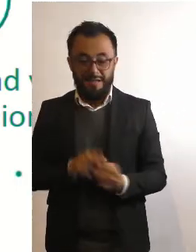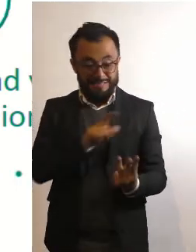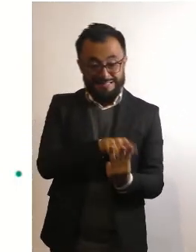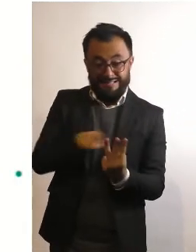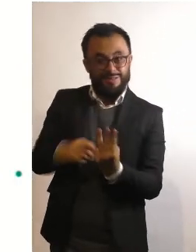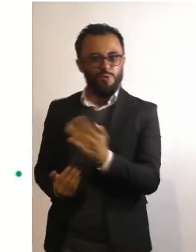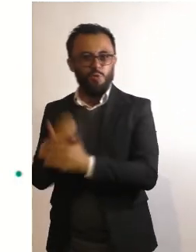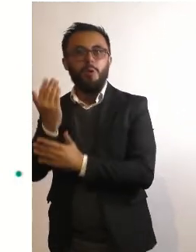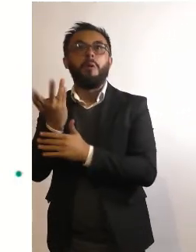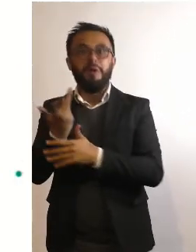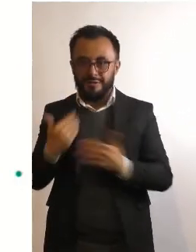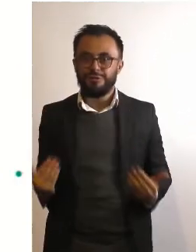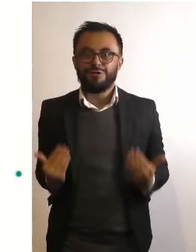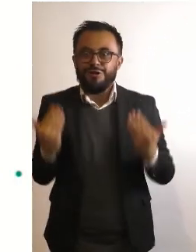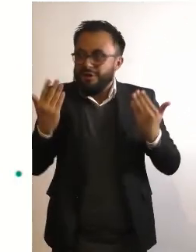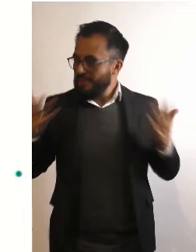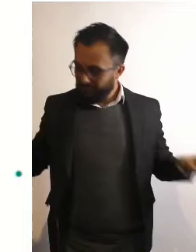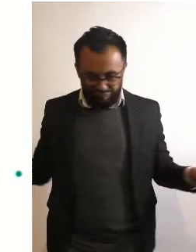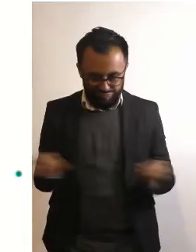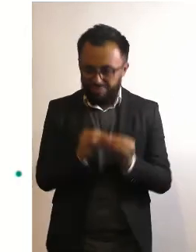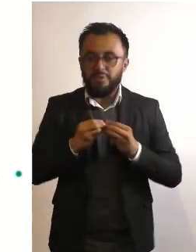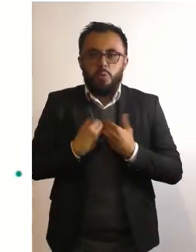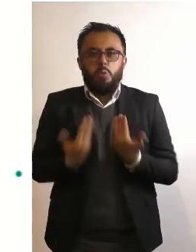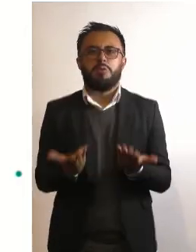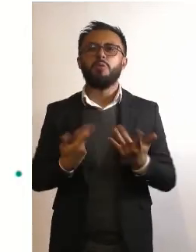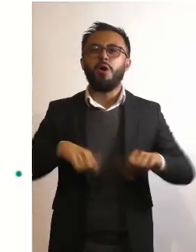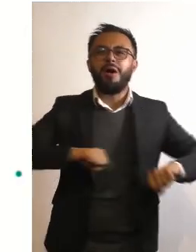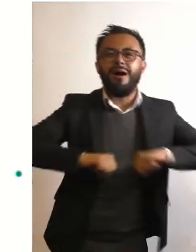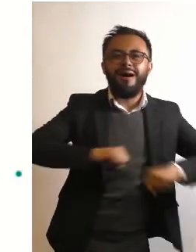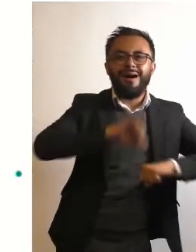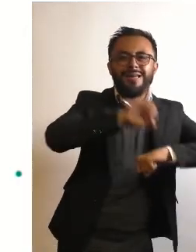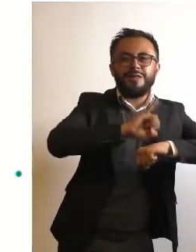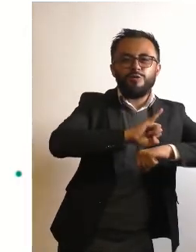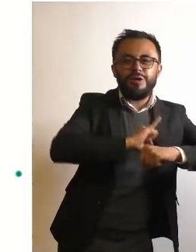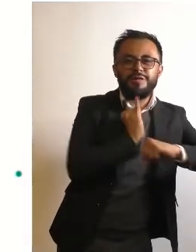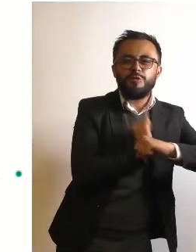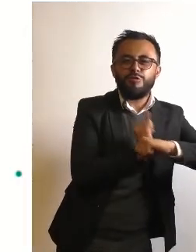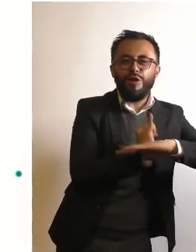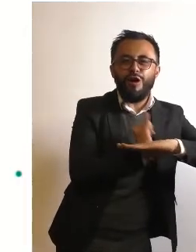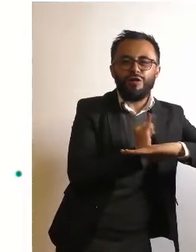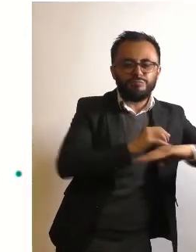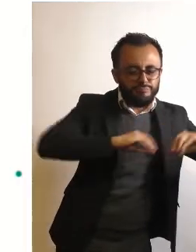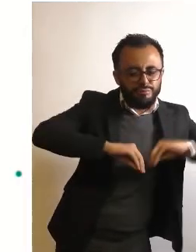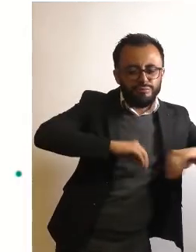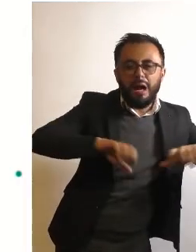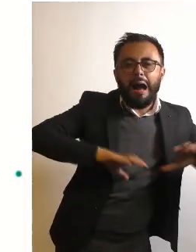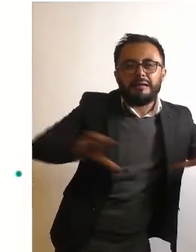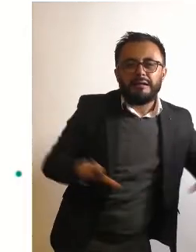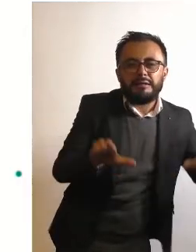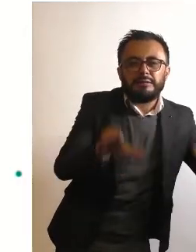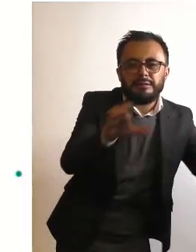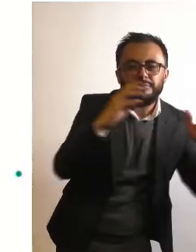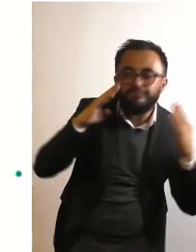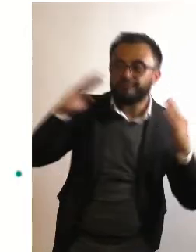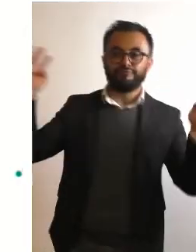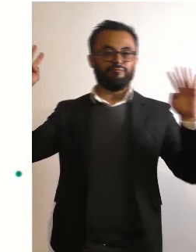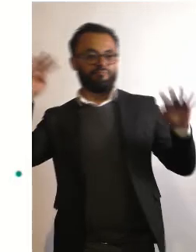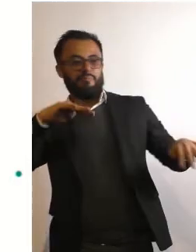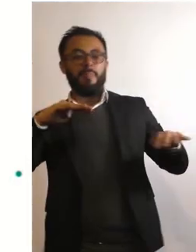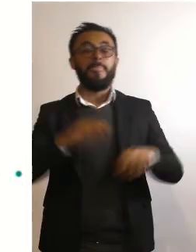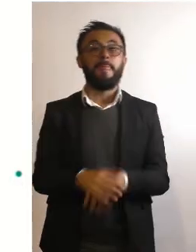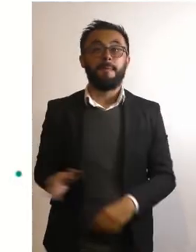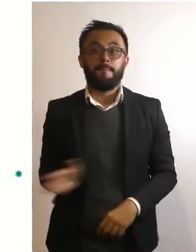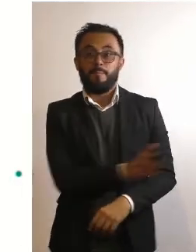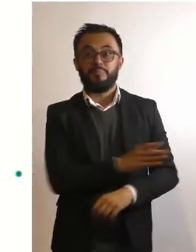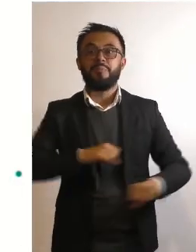las actividades a nivel institucional. En temas de transformación digital, 43 procesos